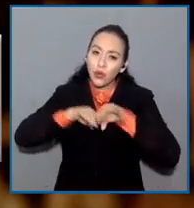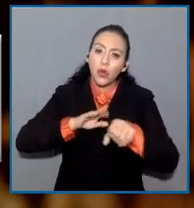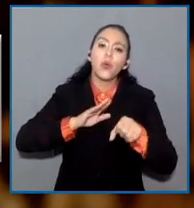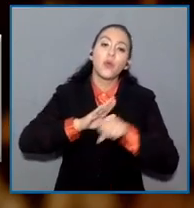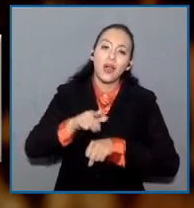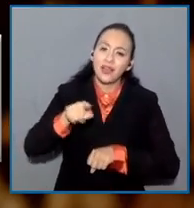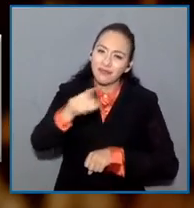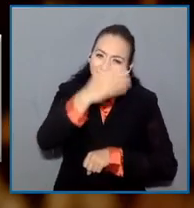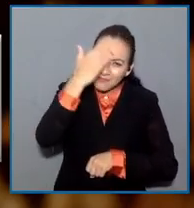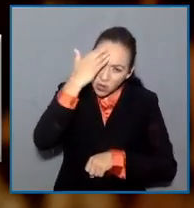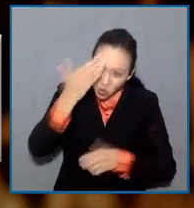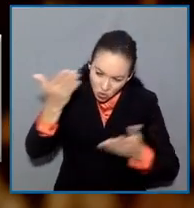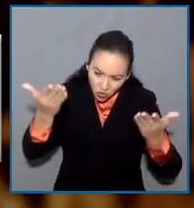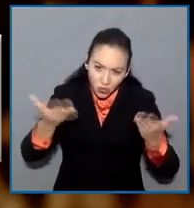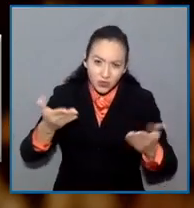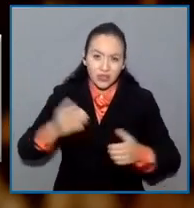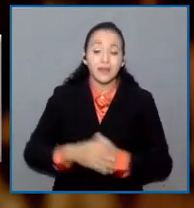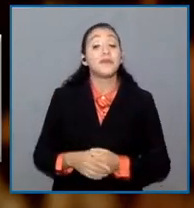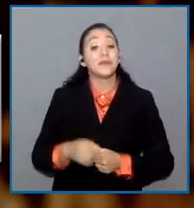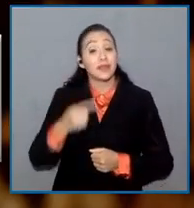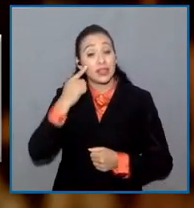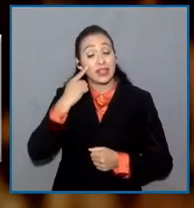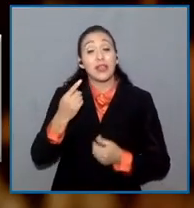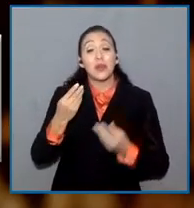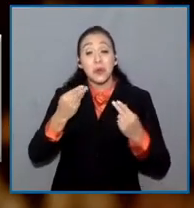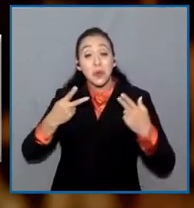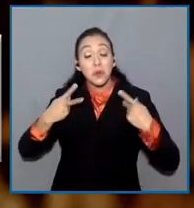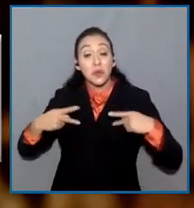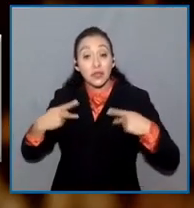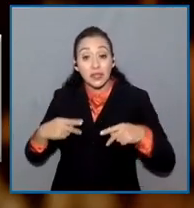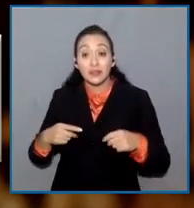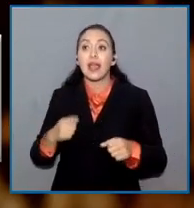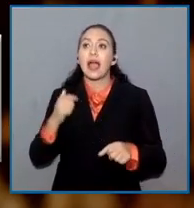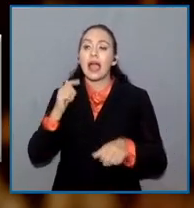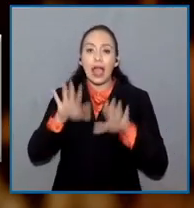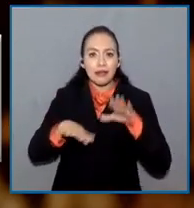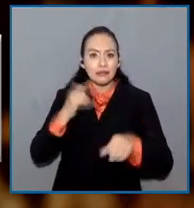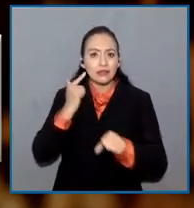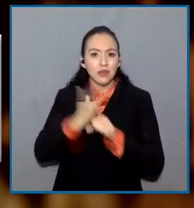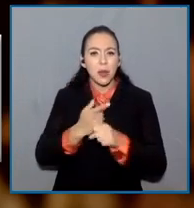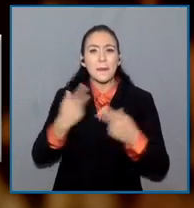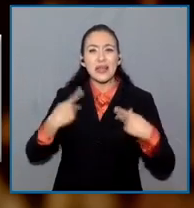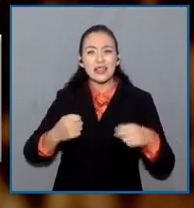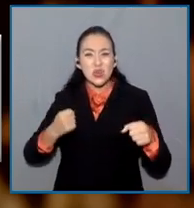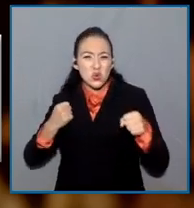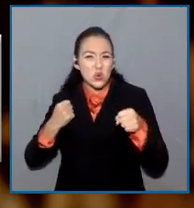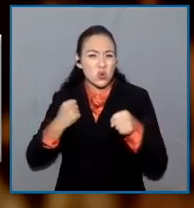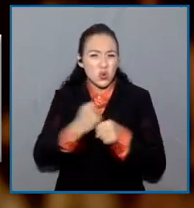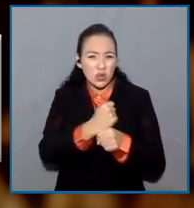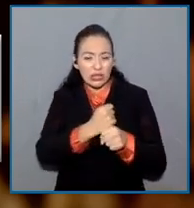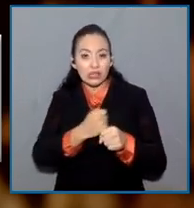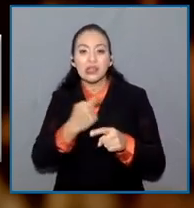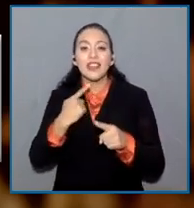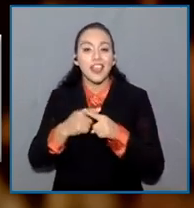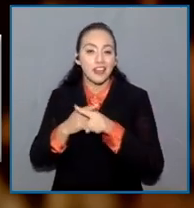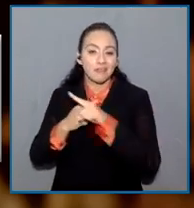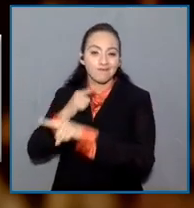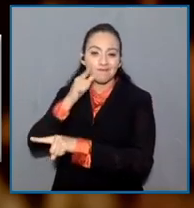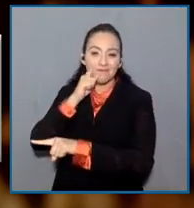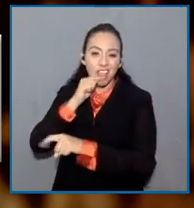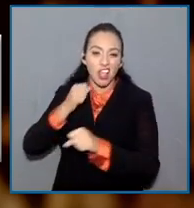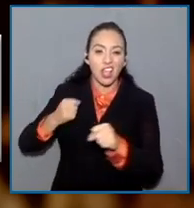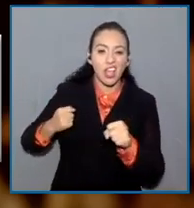siguen presentando a personas torturadas, con signos de tortura, de violencia, no solo a ellos, sino a